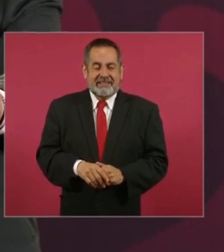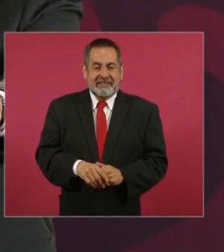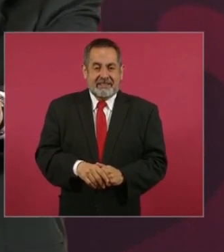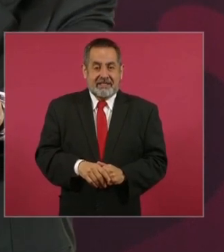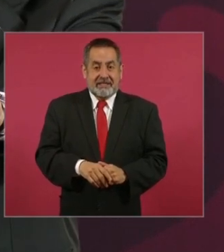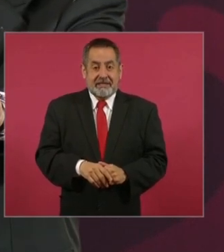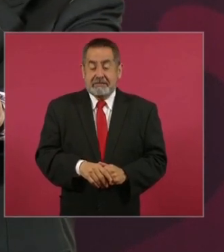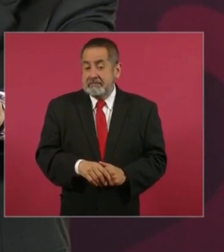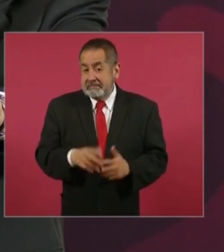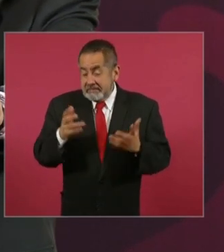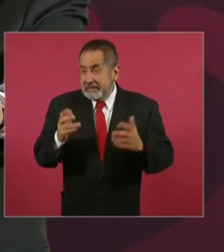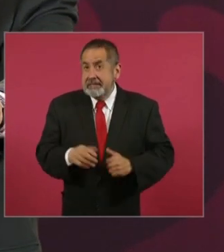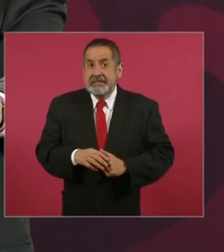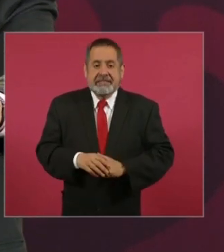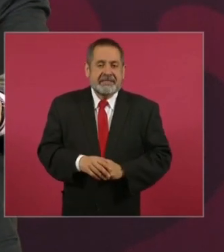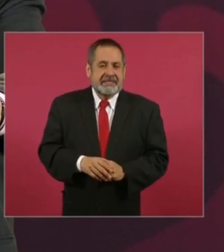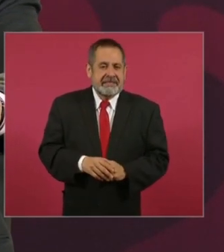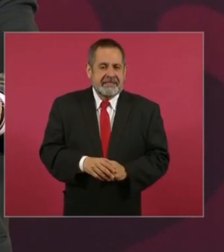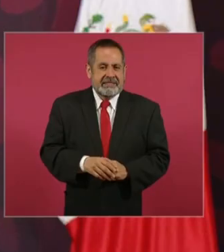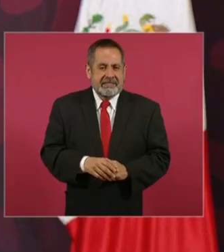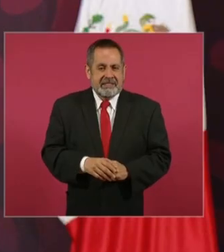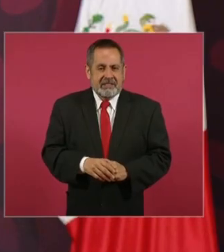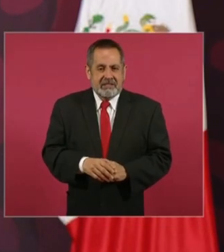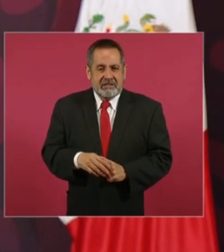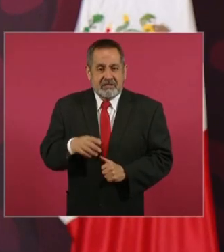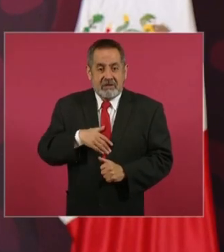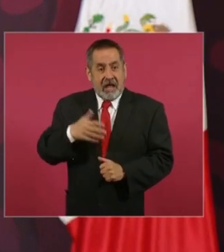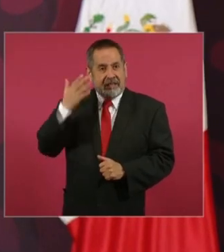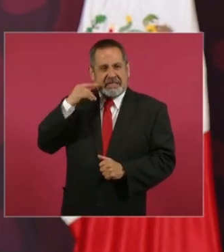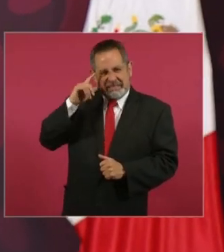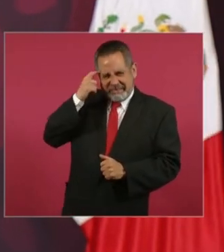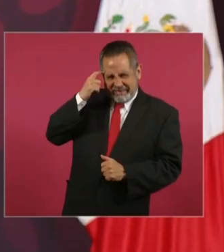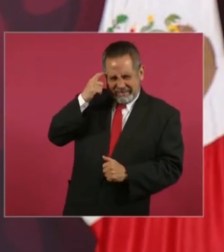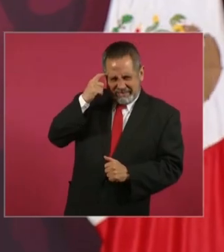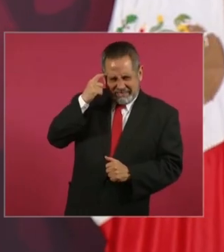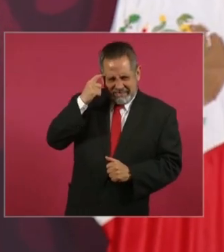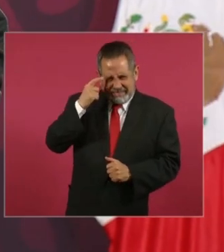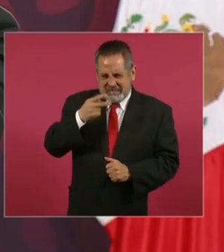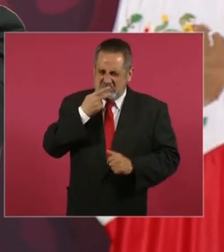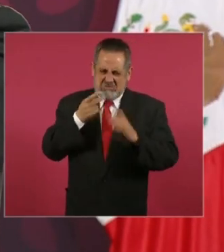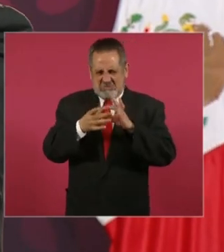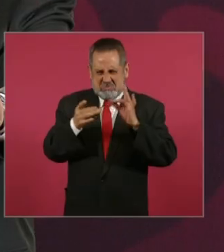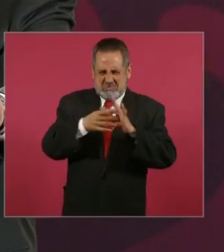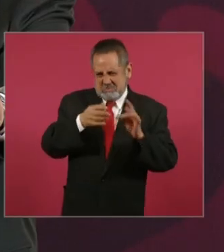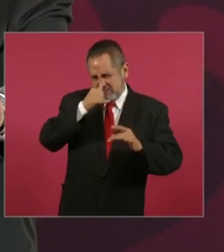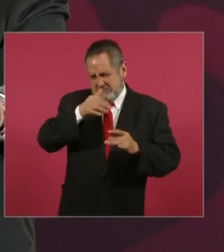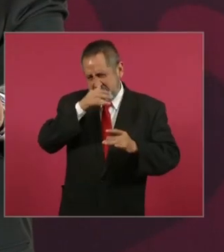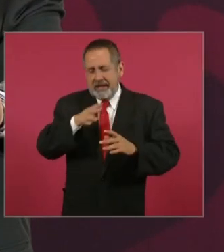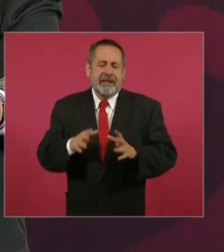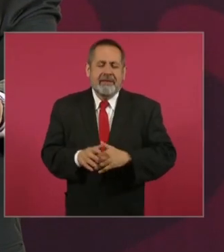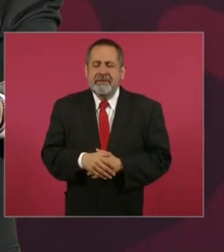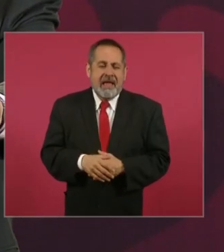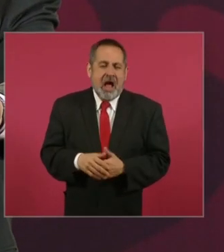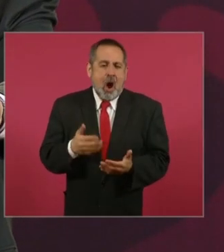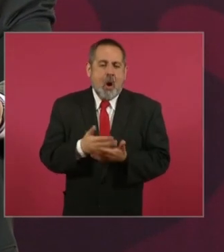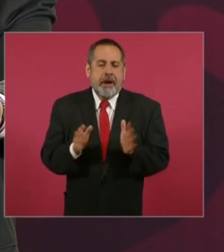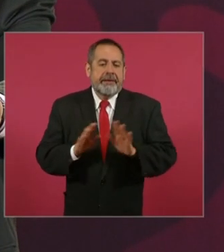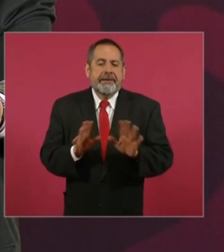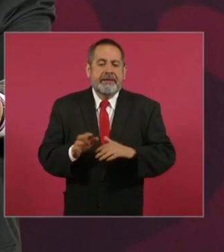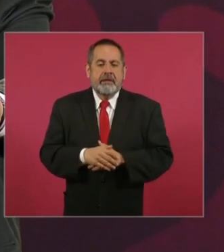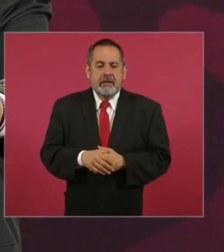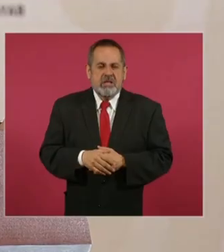Y ahora ya ni siquiera me enojo, porque antes me enojaba yo y hablaba yo así. Ya no puedo